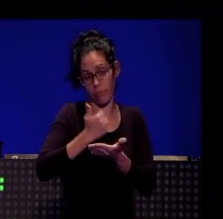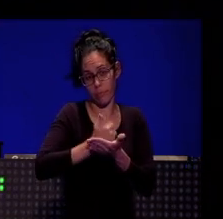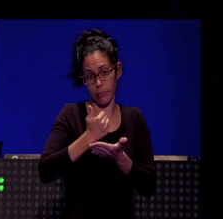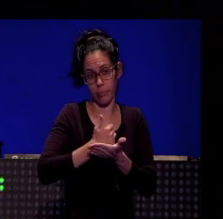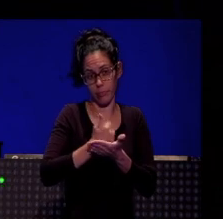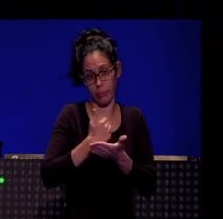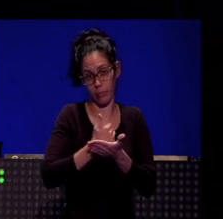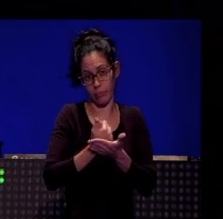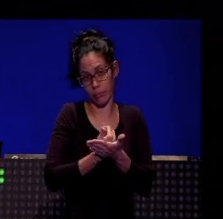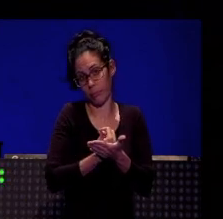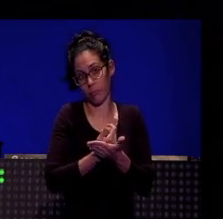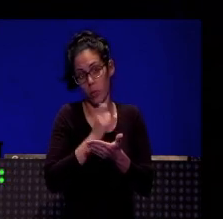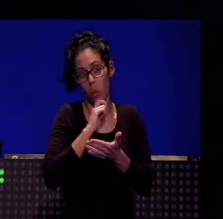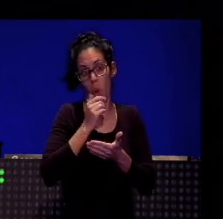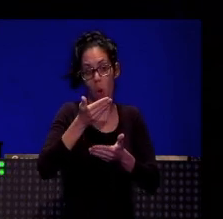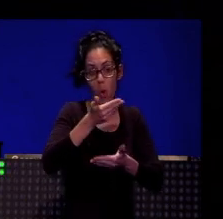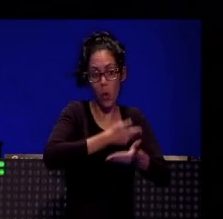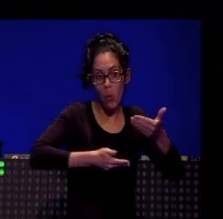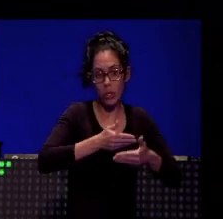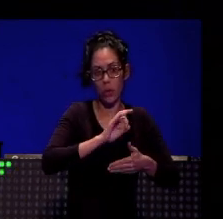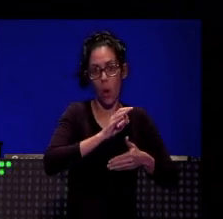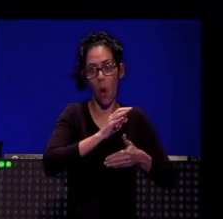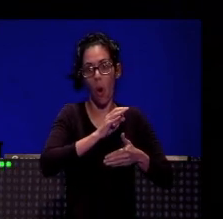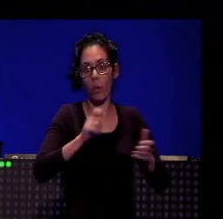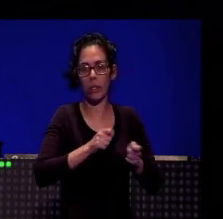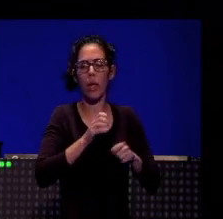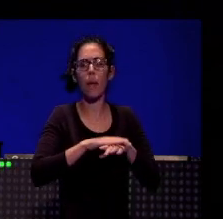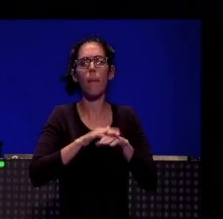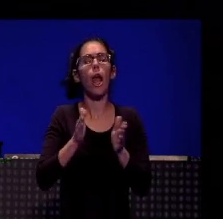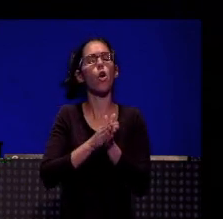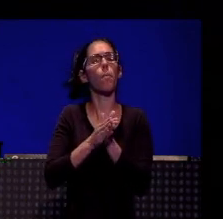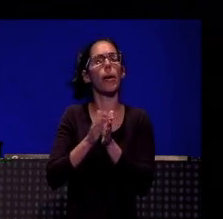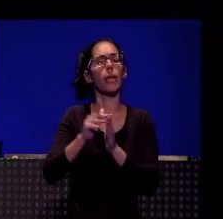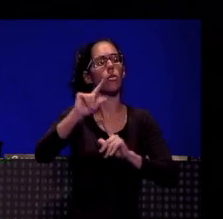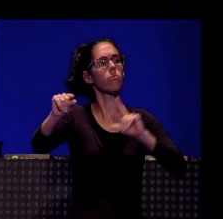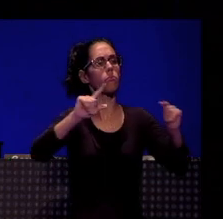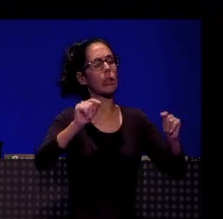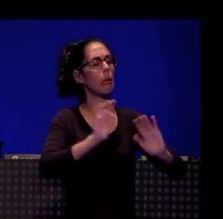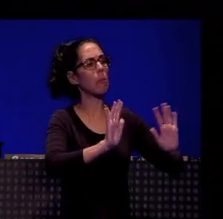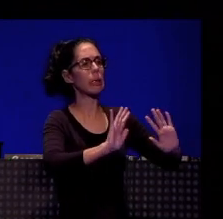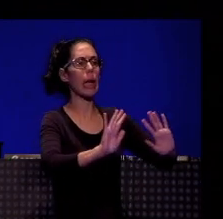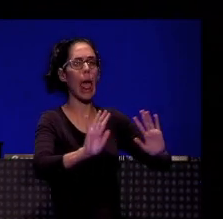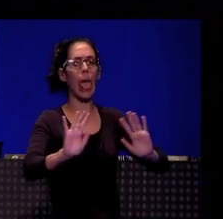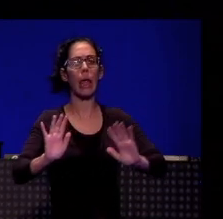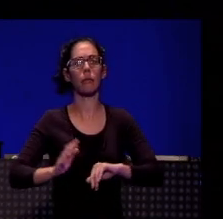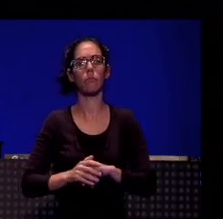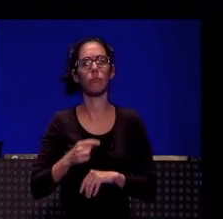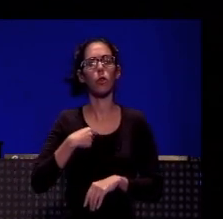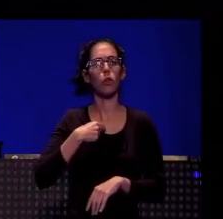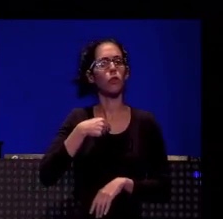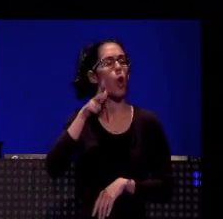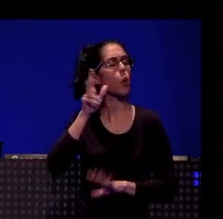los intercambios de colaboraciones y publicidad venga iros todos compañeros no pasa nada yo sea escuchado